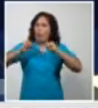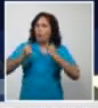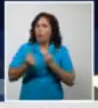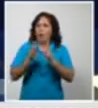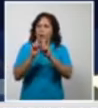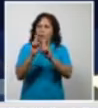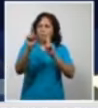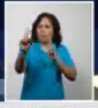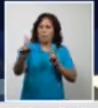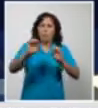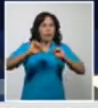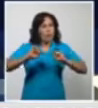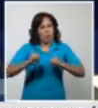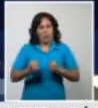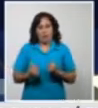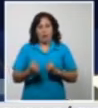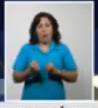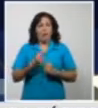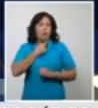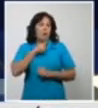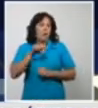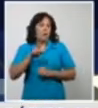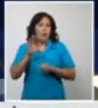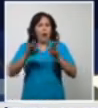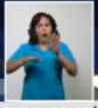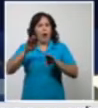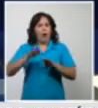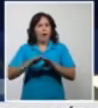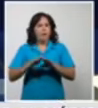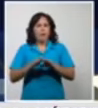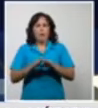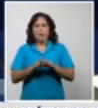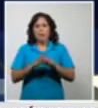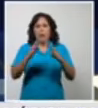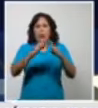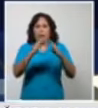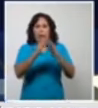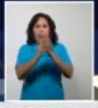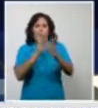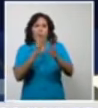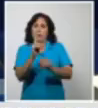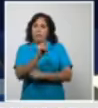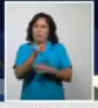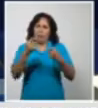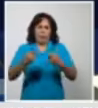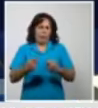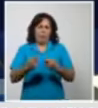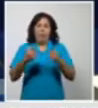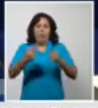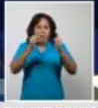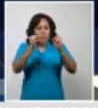tal, aunque a veces no sean muy populares en este sentido. Ellos también se refieren a